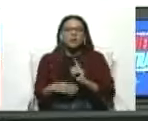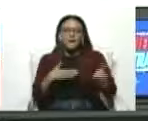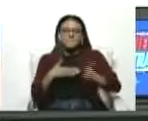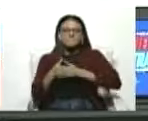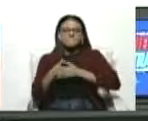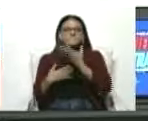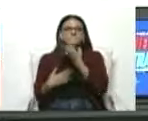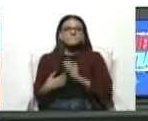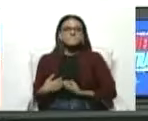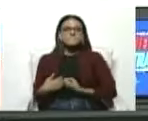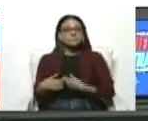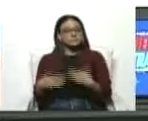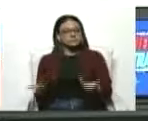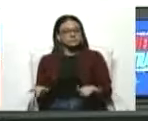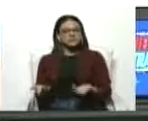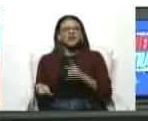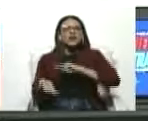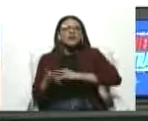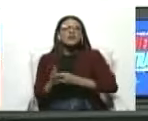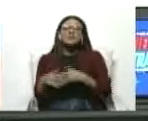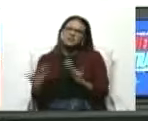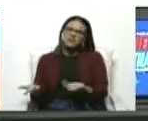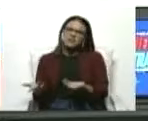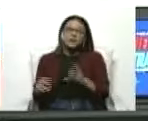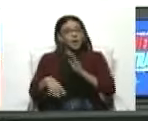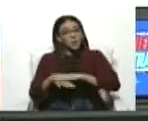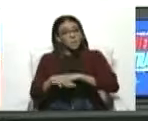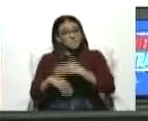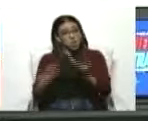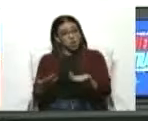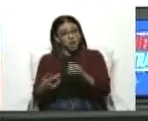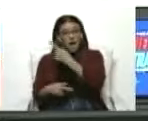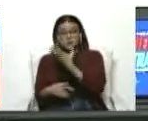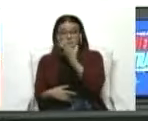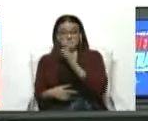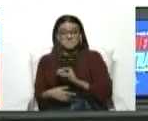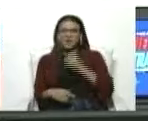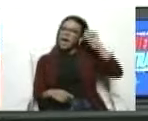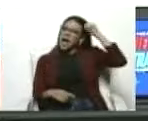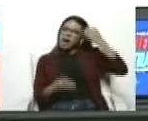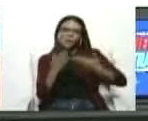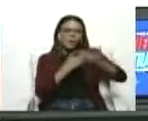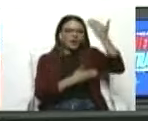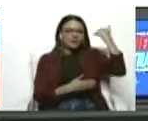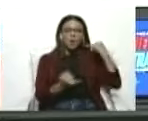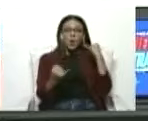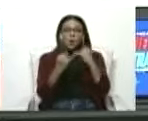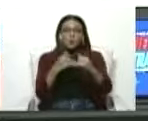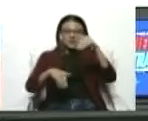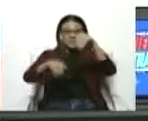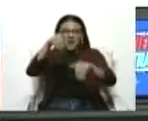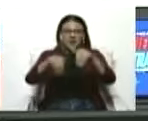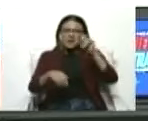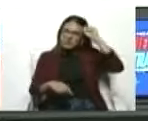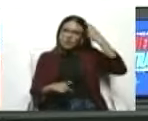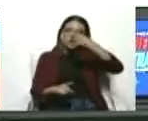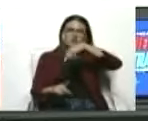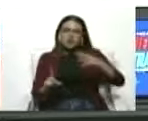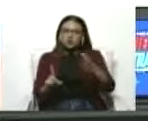Es impresentable. ¿Ves? ¿Por qué? Porque recuerden en las elecciones pasadas que encontramos sus